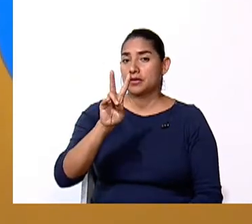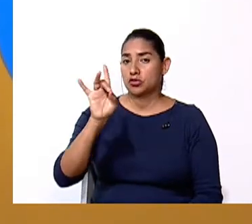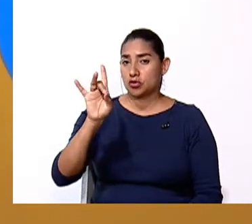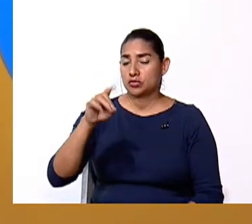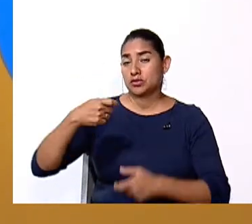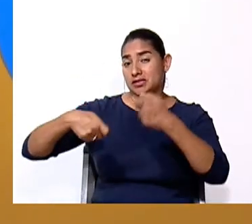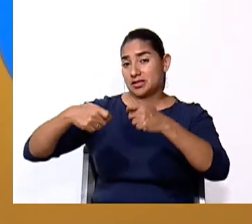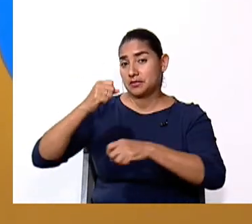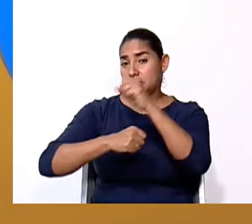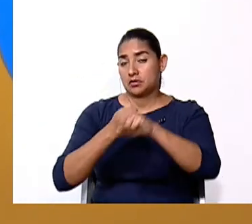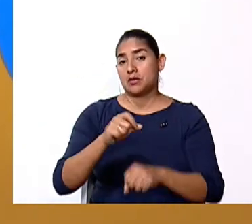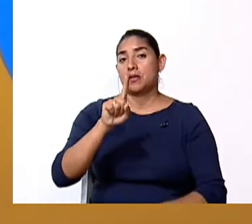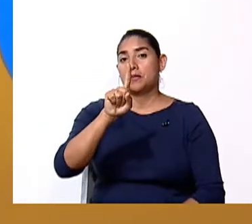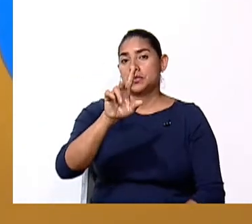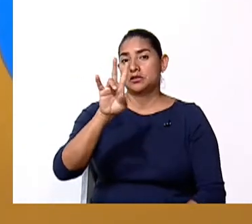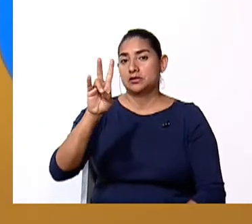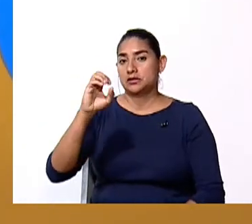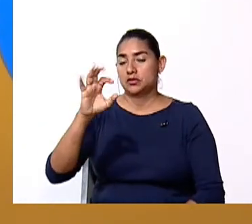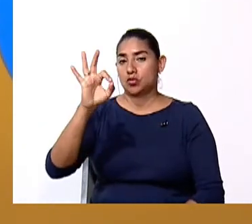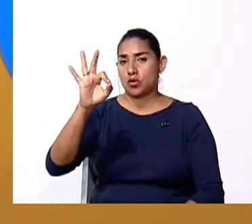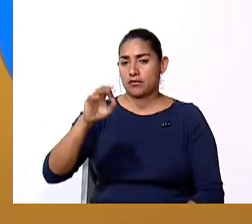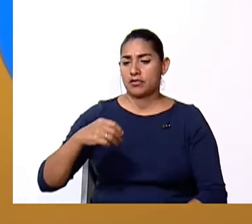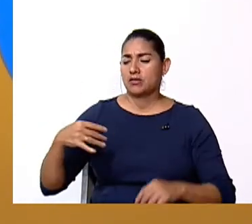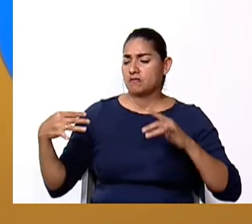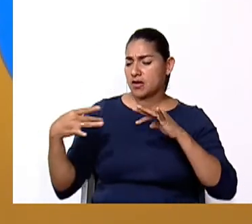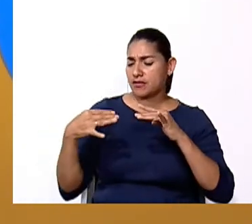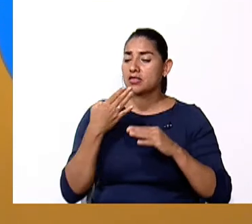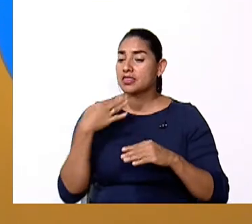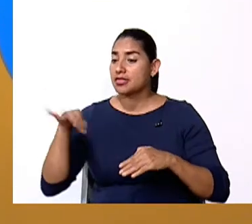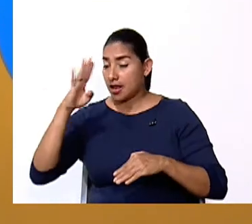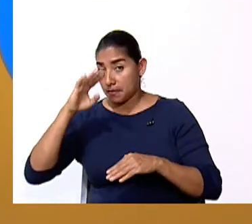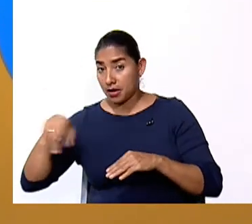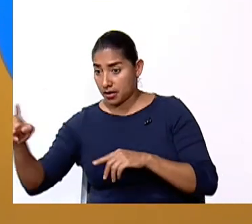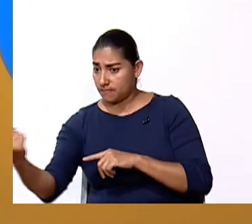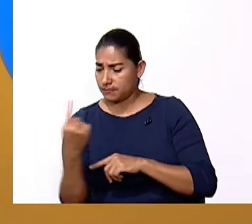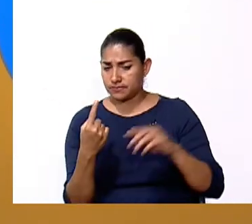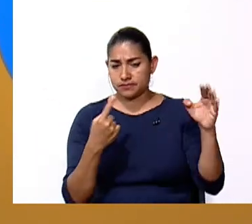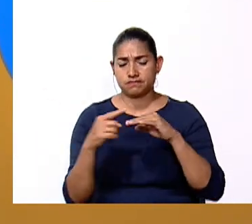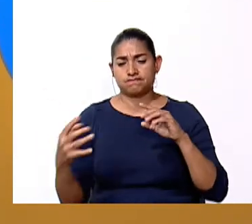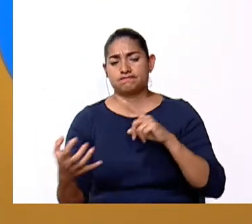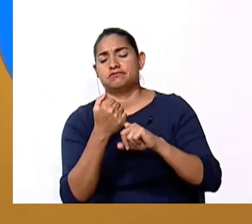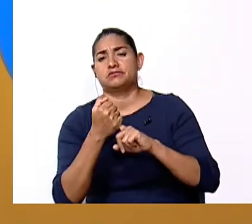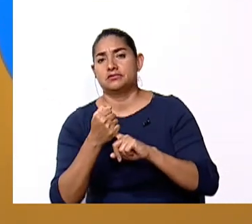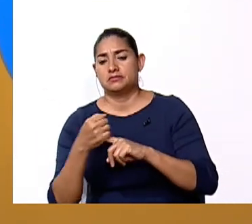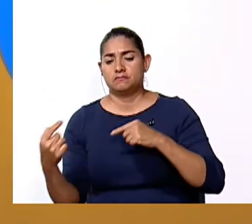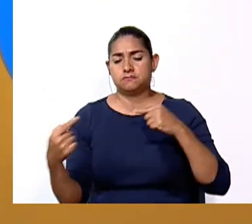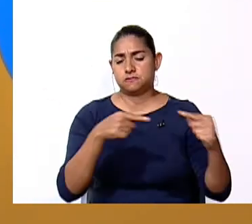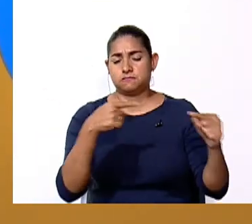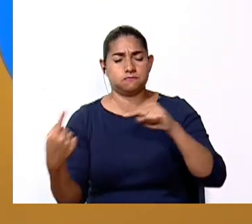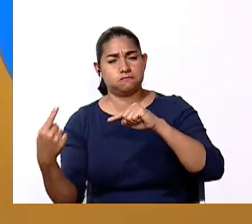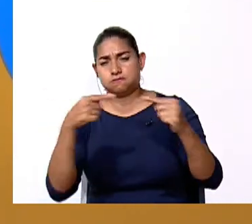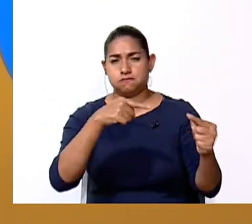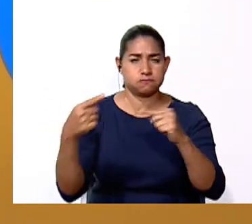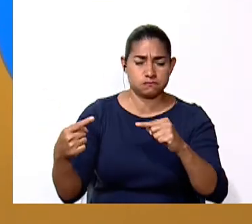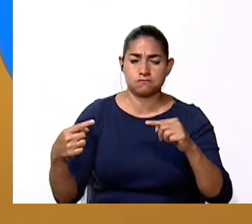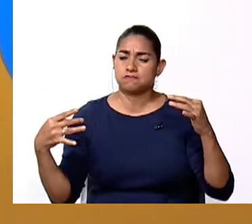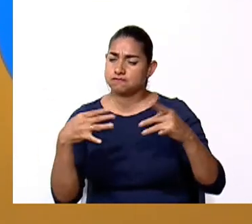de los peninsulares, ¿verdad? Ahora, contarles un poquito que en el siglo XVII